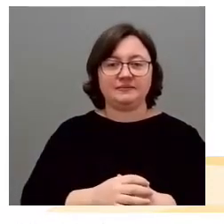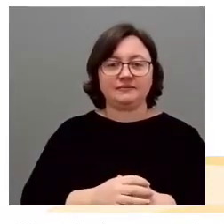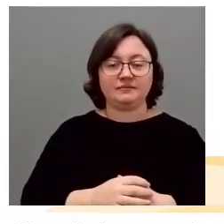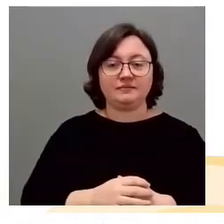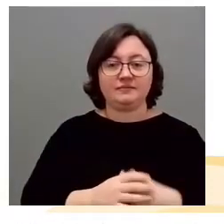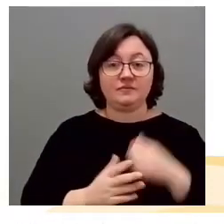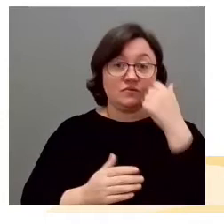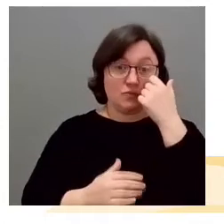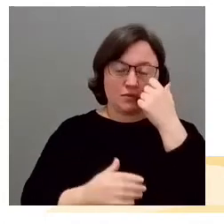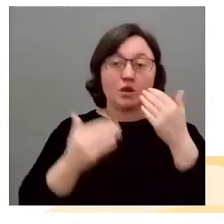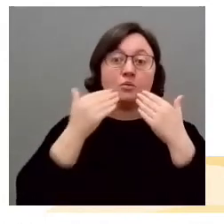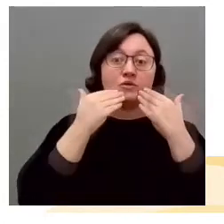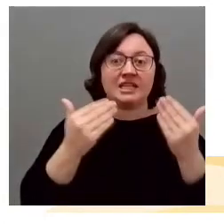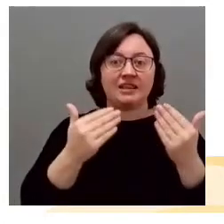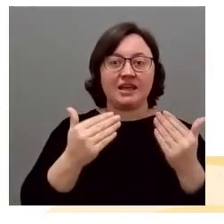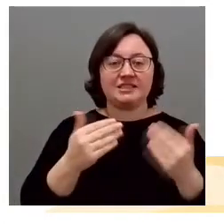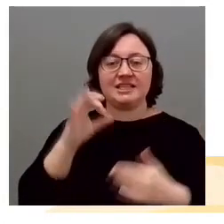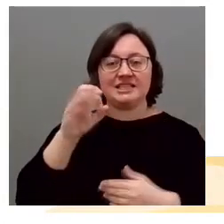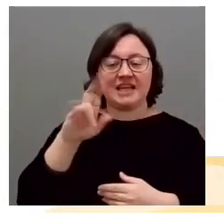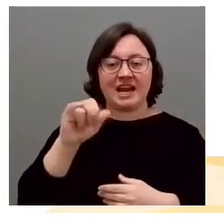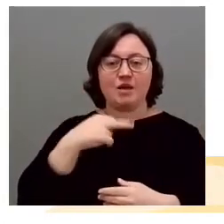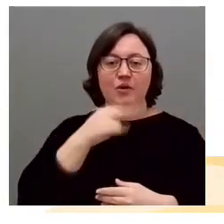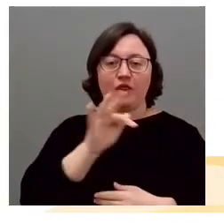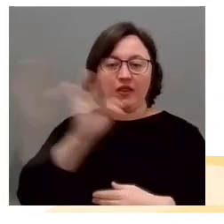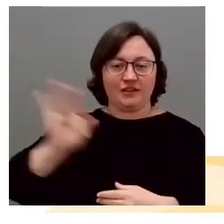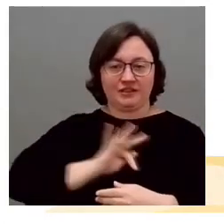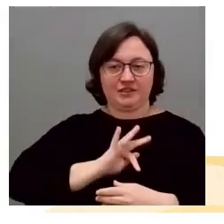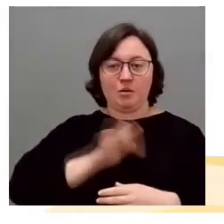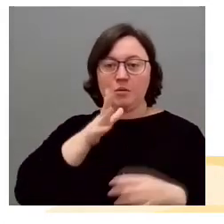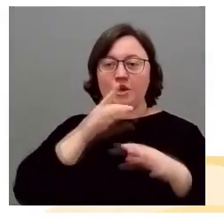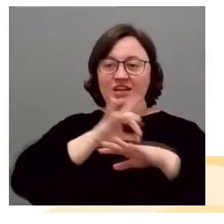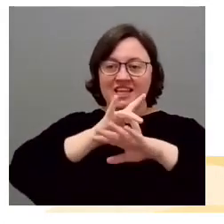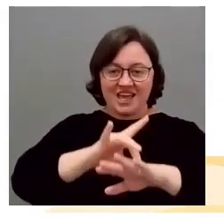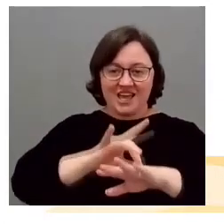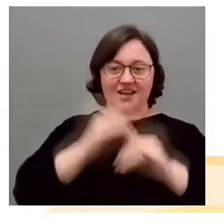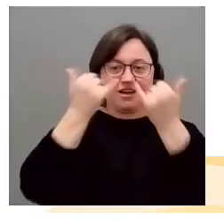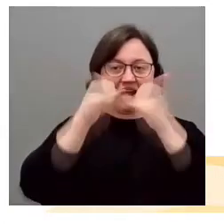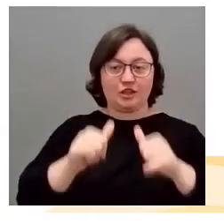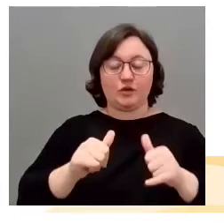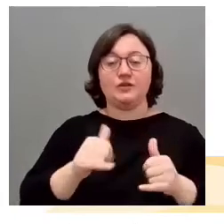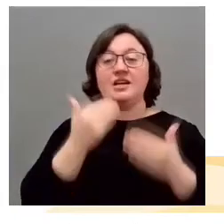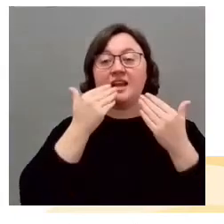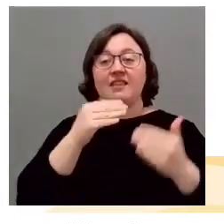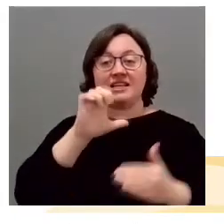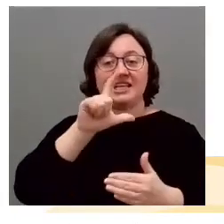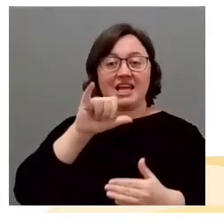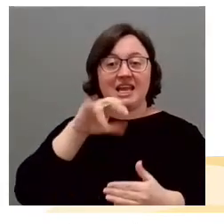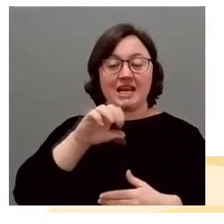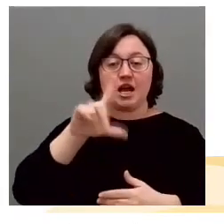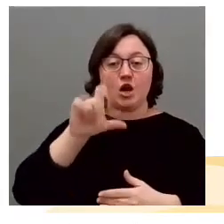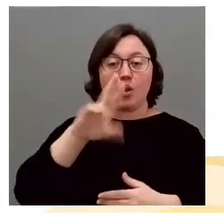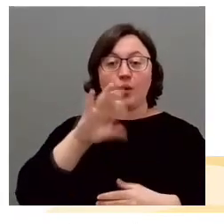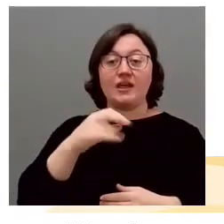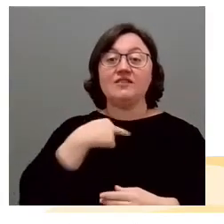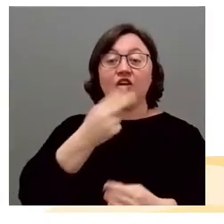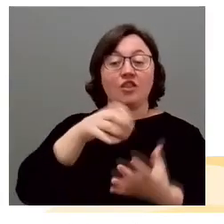Pues muchas gracias, Saray, por conducir este acto. Agradecer también a Elena y a Lourdes el trasladarnos